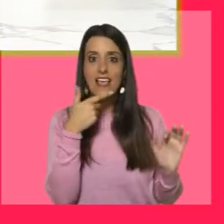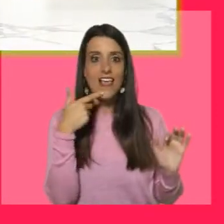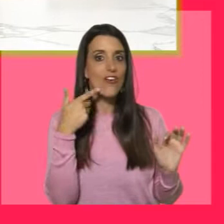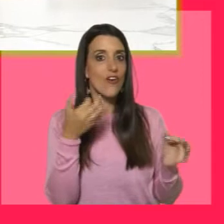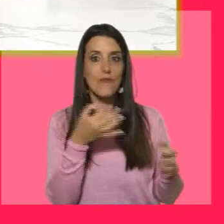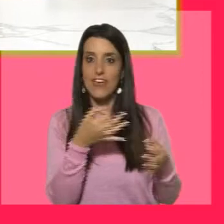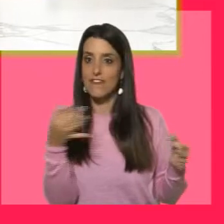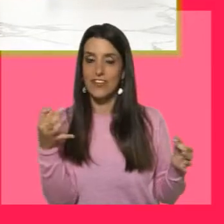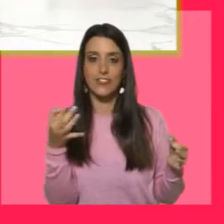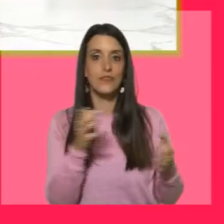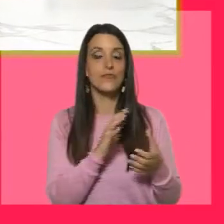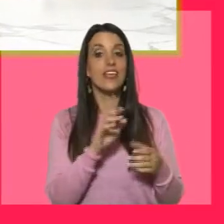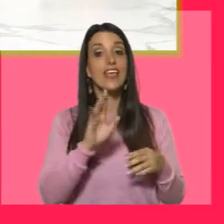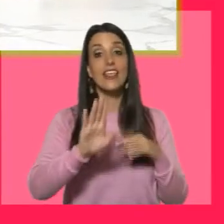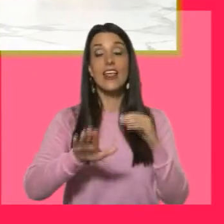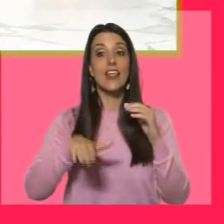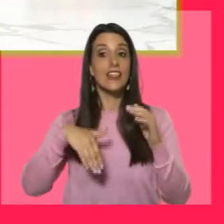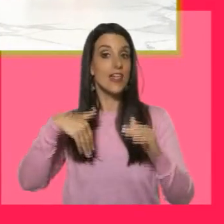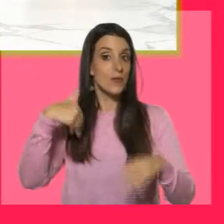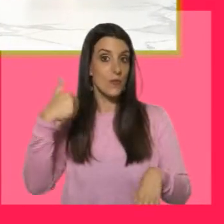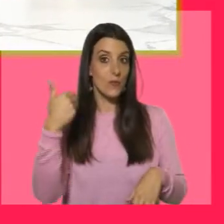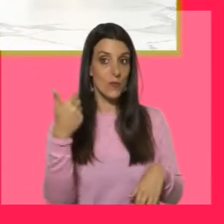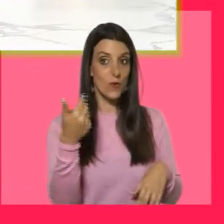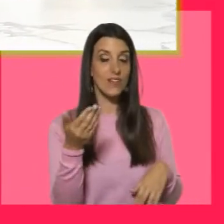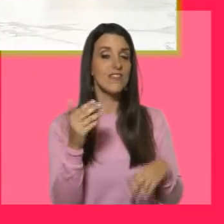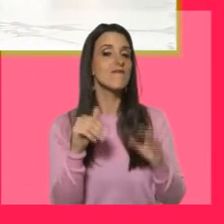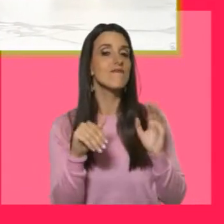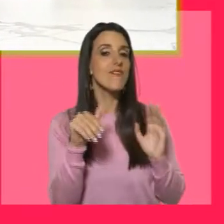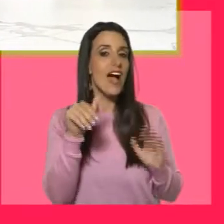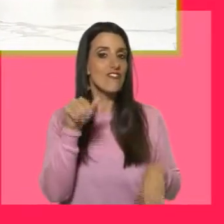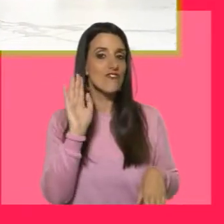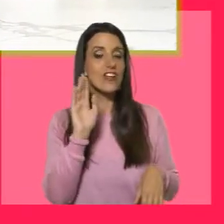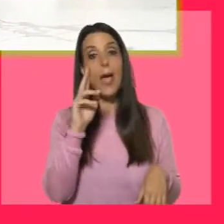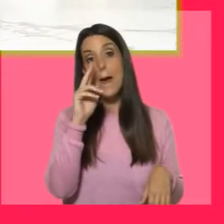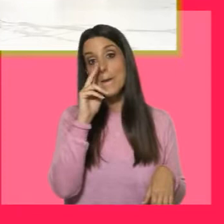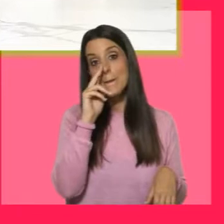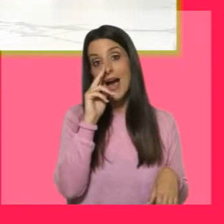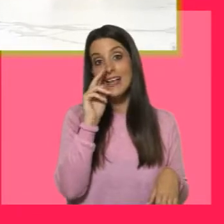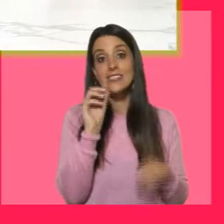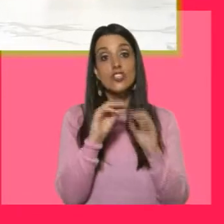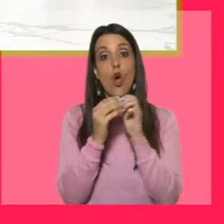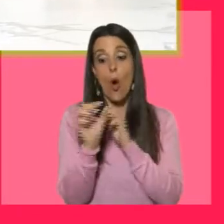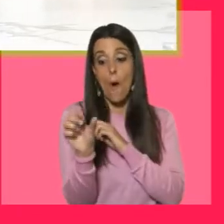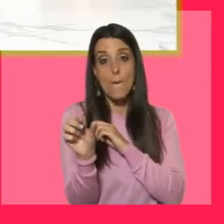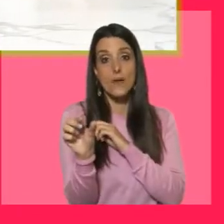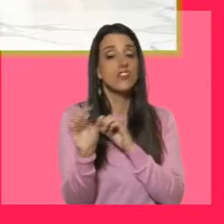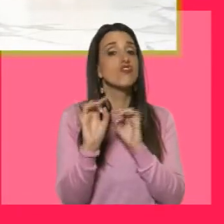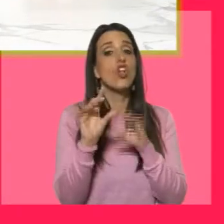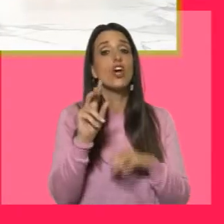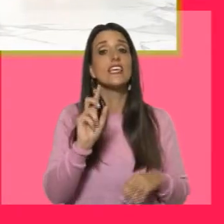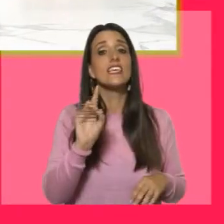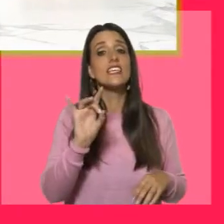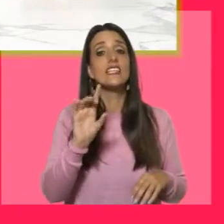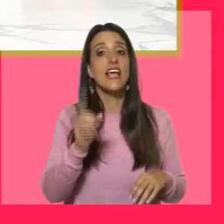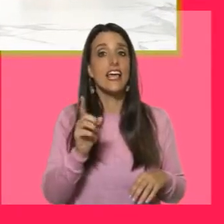ideal. Y después, otra cosa. Generalmente usamos todo el pancito de levadura. Y en este caso necesitas 15 gramos nada más.